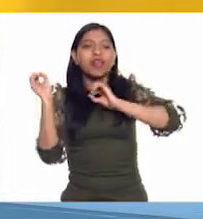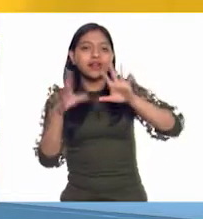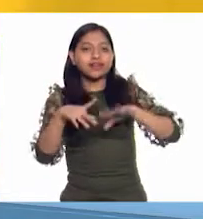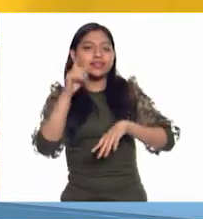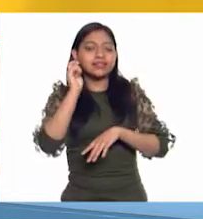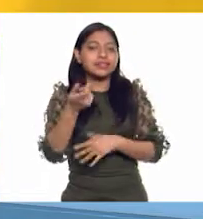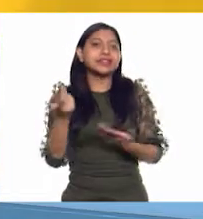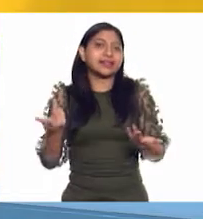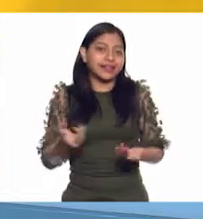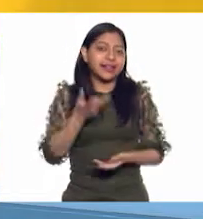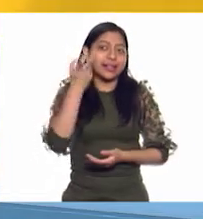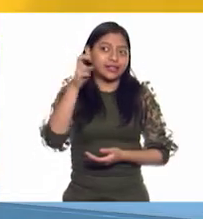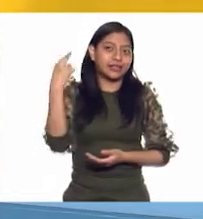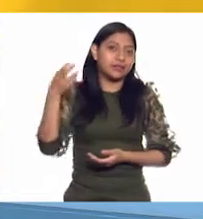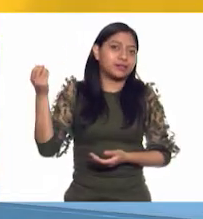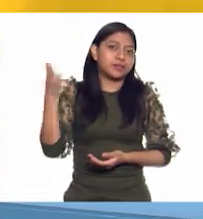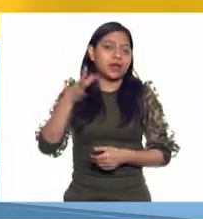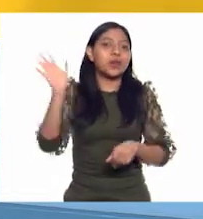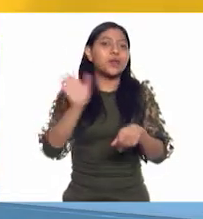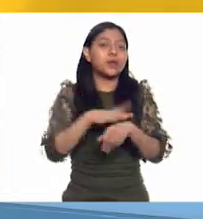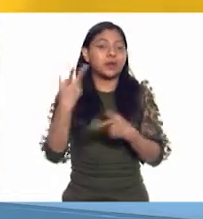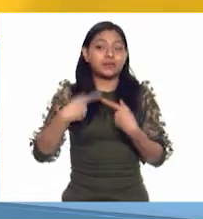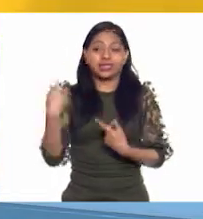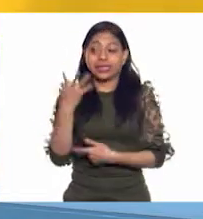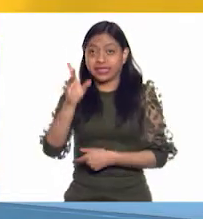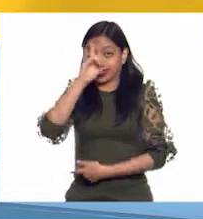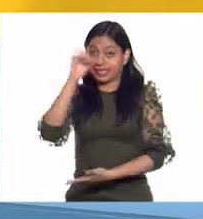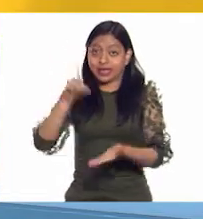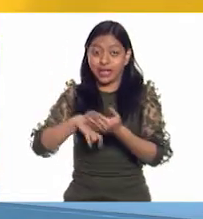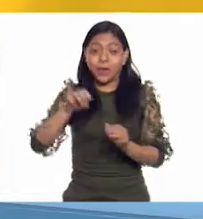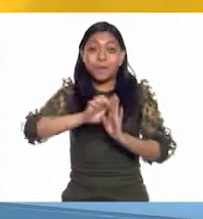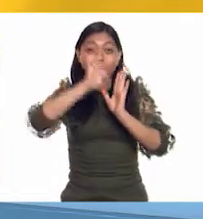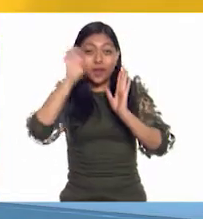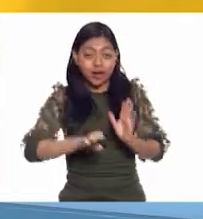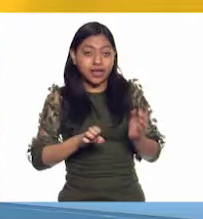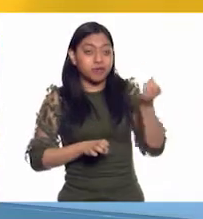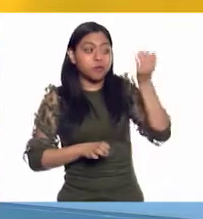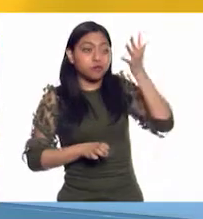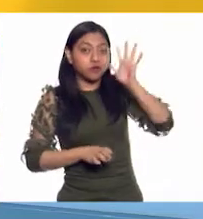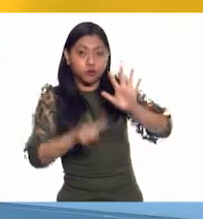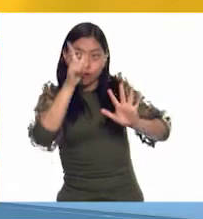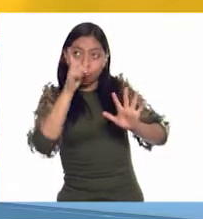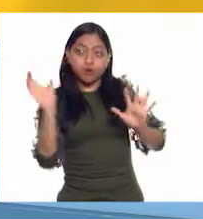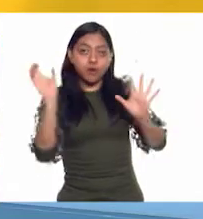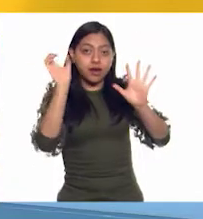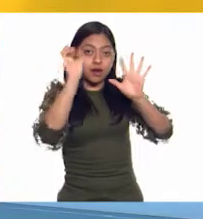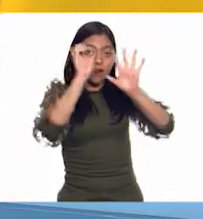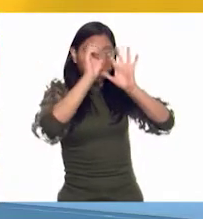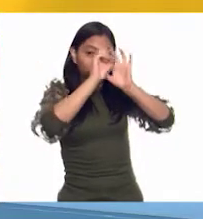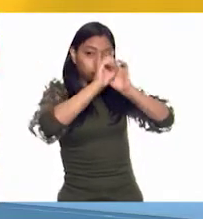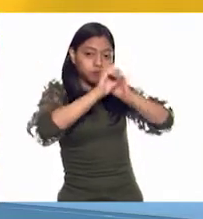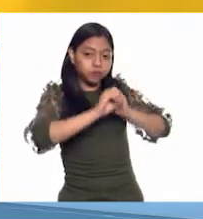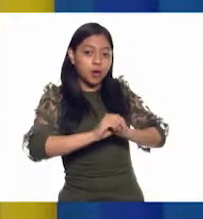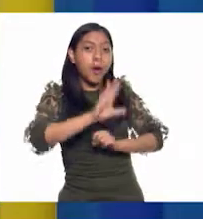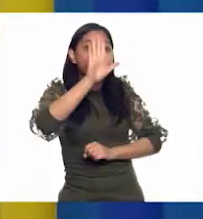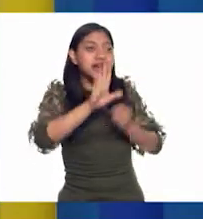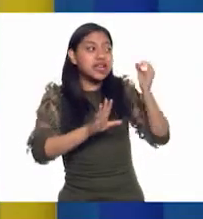entiendo. Lo nombraron así porque creían que cuando ocurría un eclipse se pensaba que el sol desaparecía o se iba del